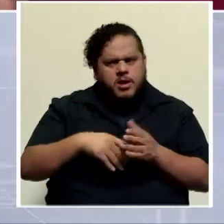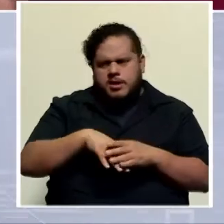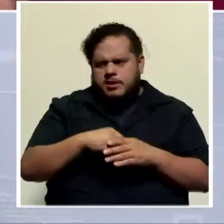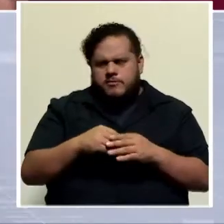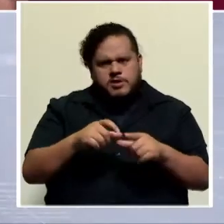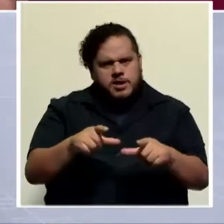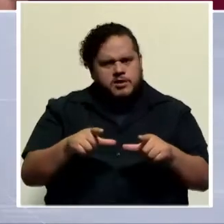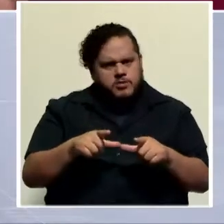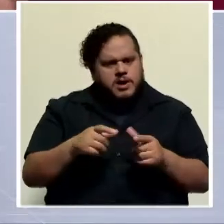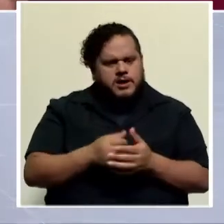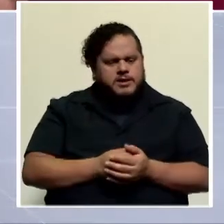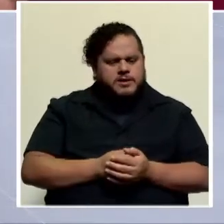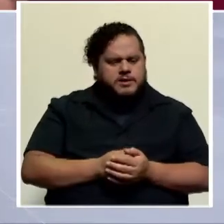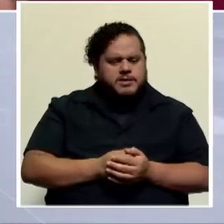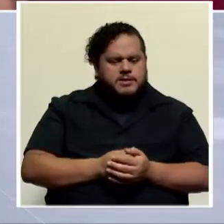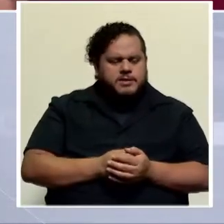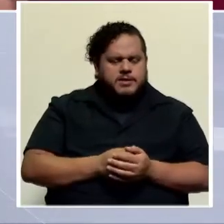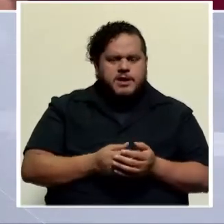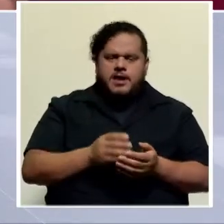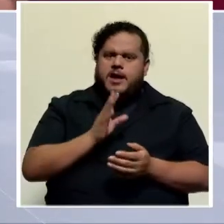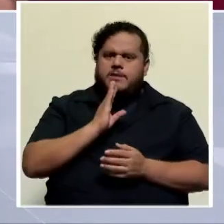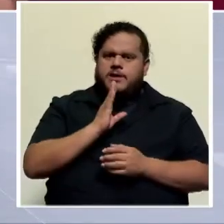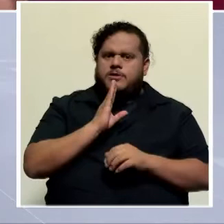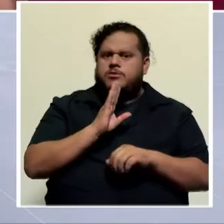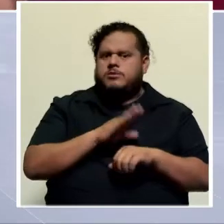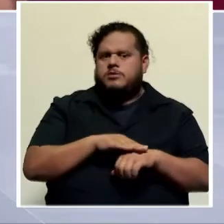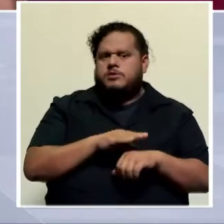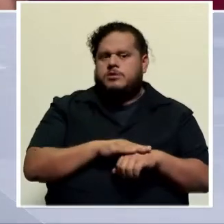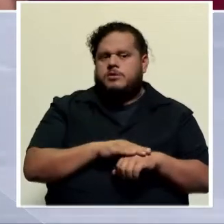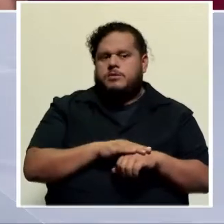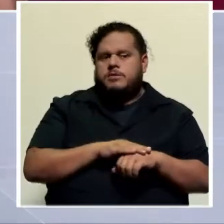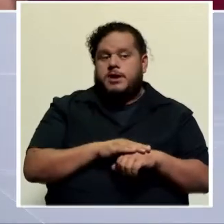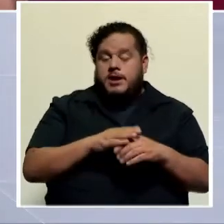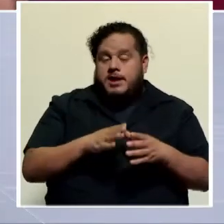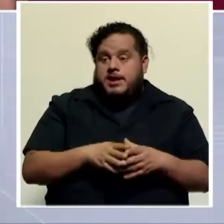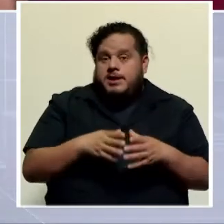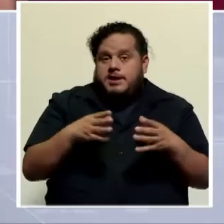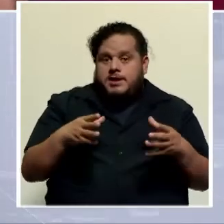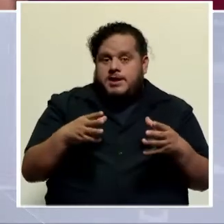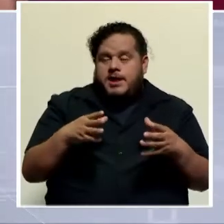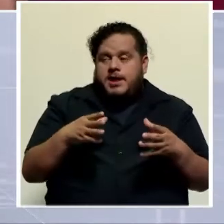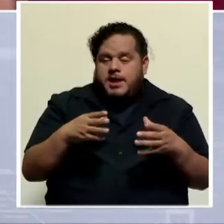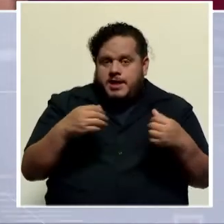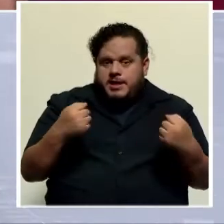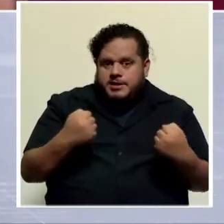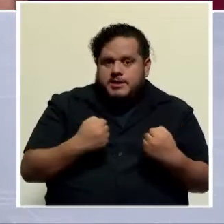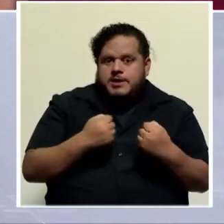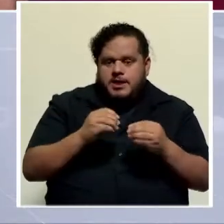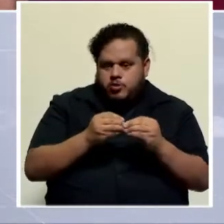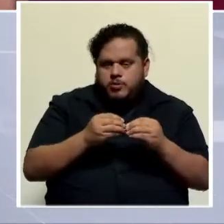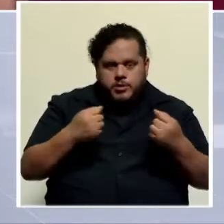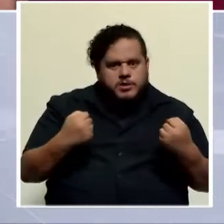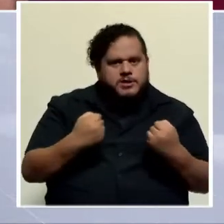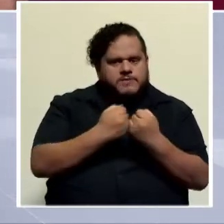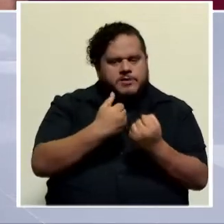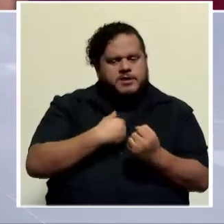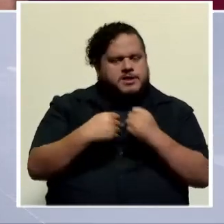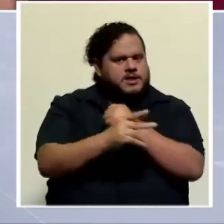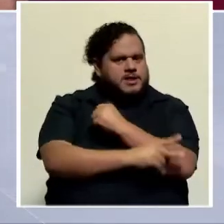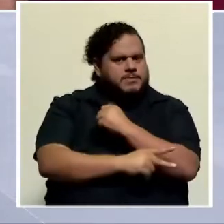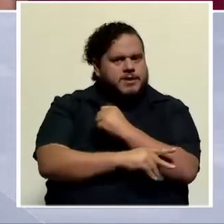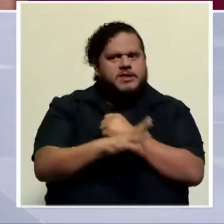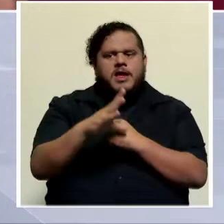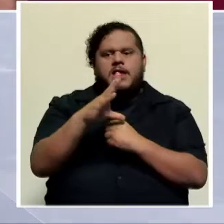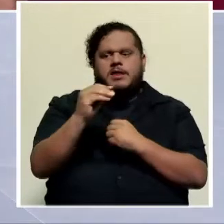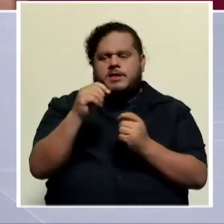este contexto, en términos de la gran cantidad de desafíos que tiene el país y desde la perspectiva